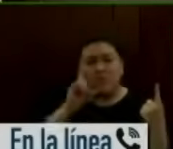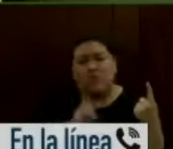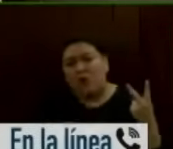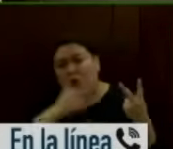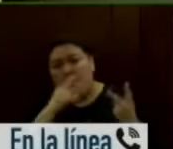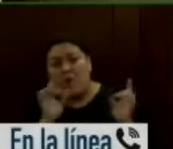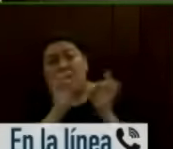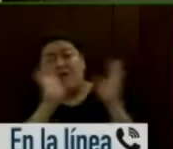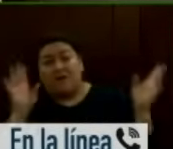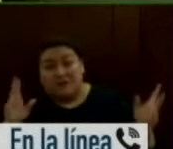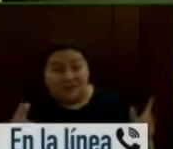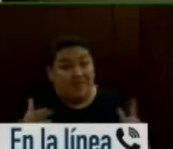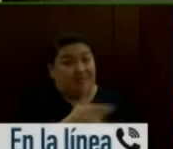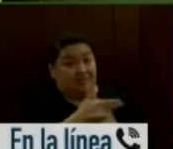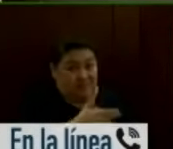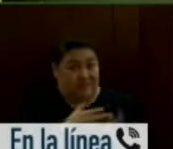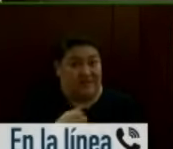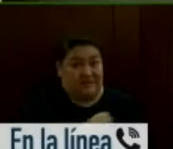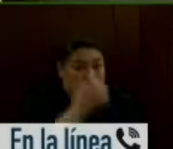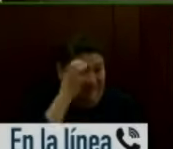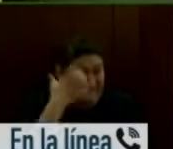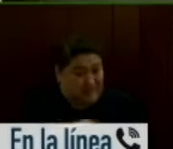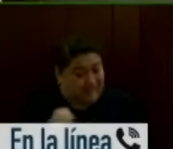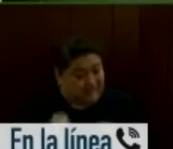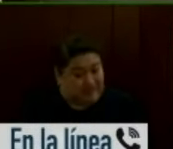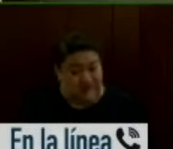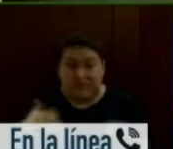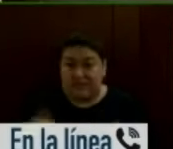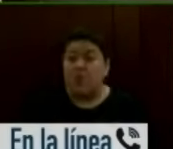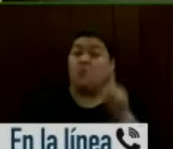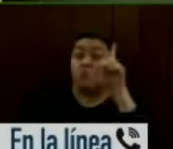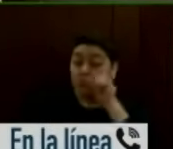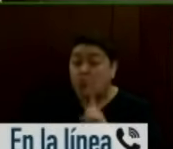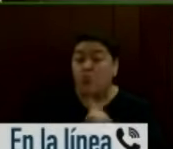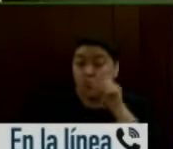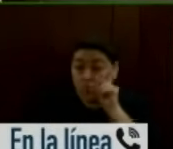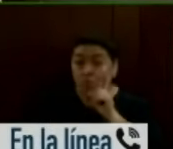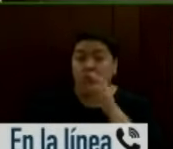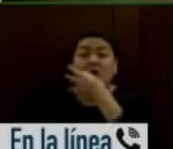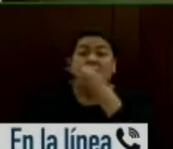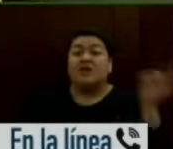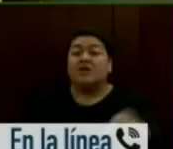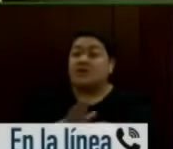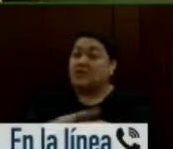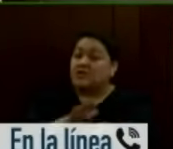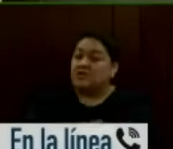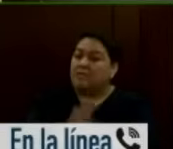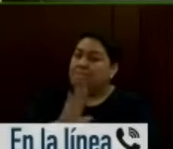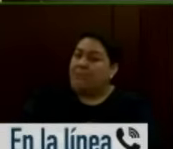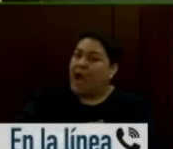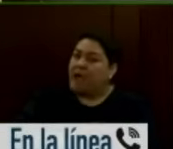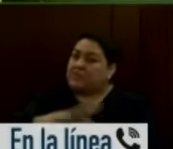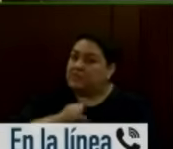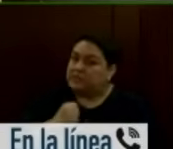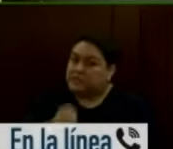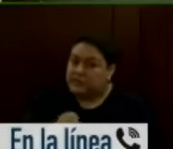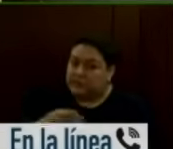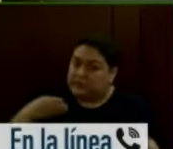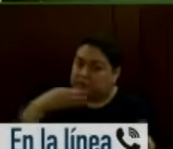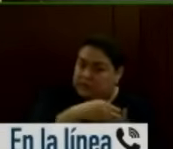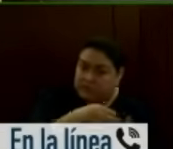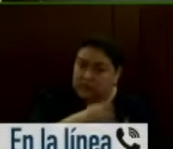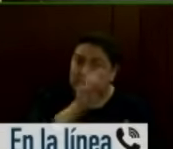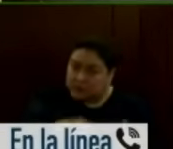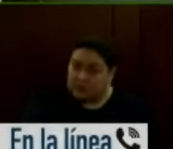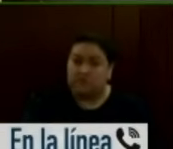a un candidato, es tratar de destruir todo el Estado, porque es donde se toman las decisiones. Y ya hemos